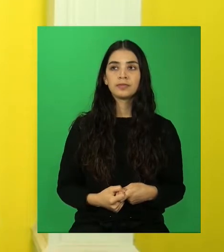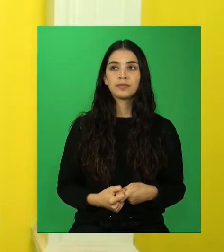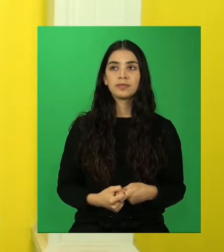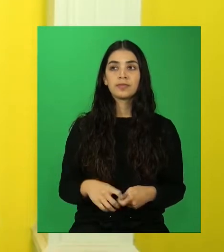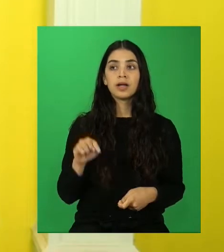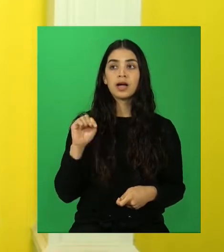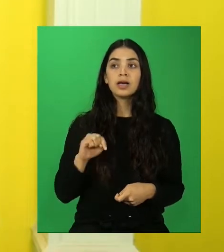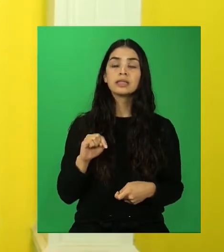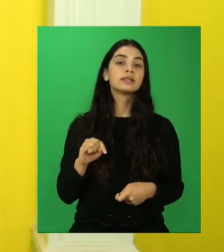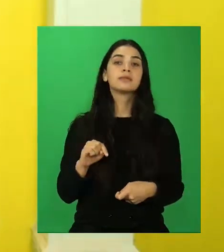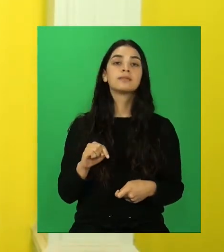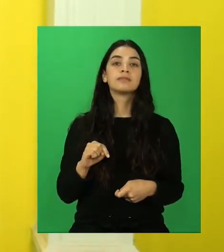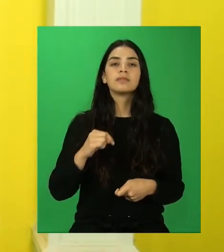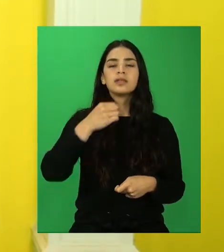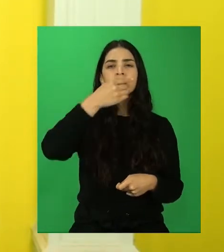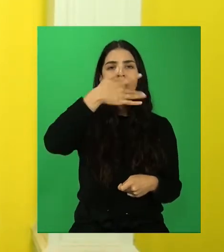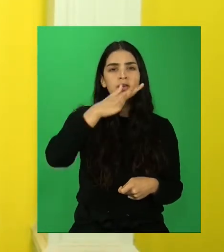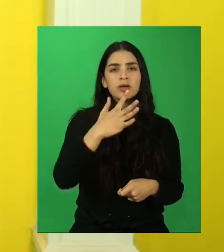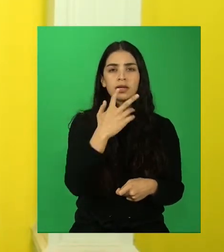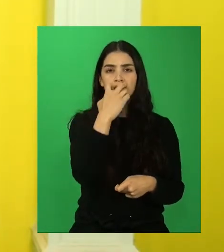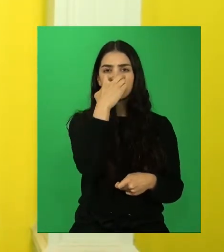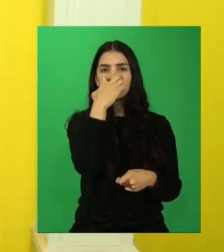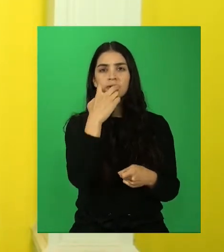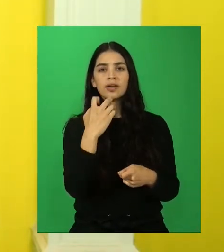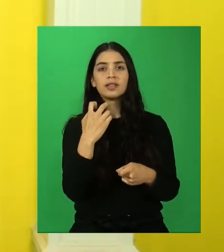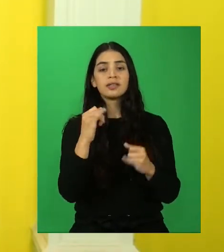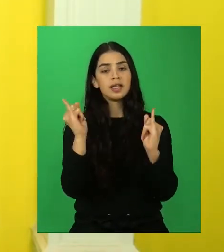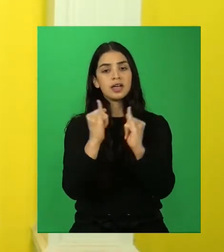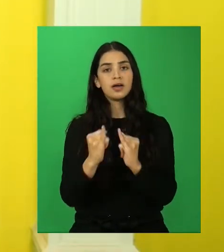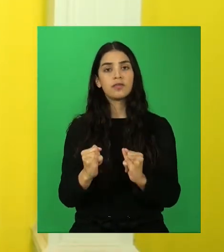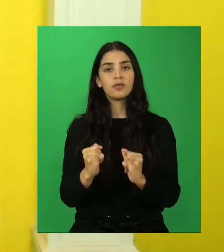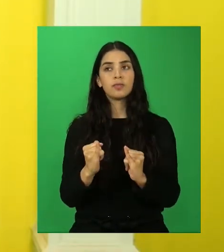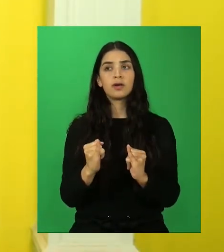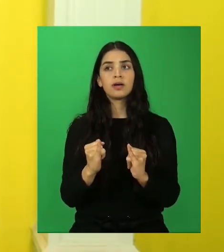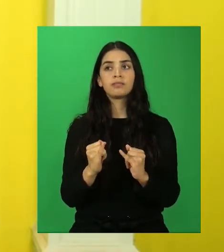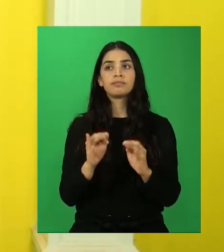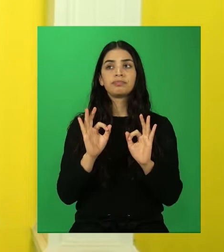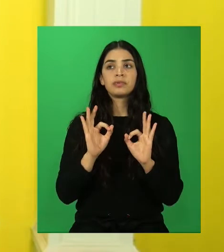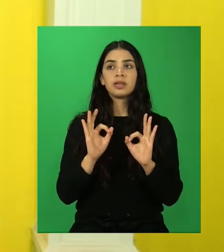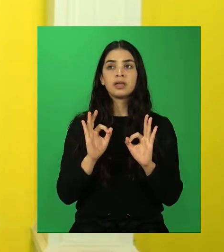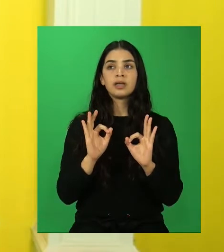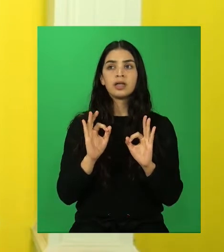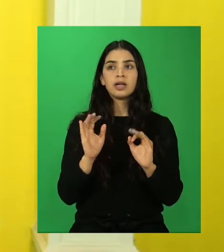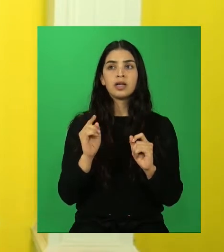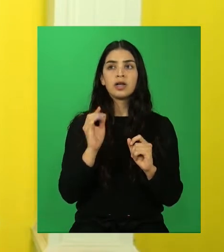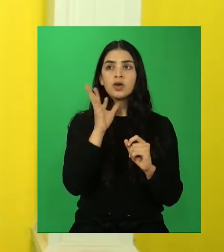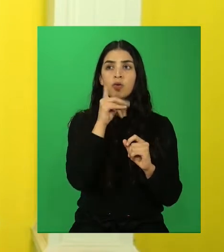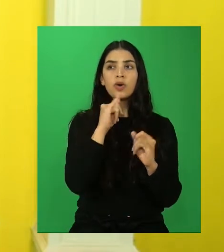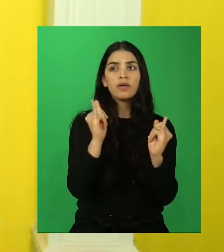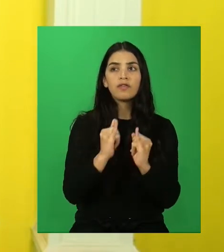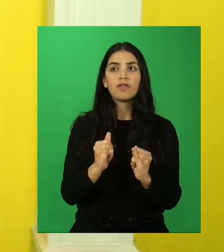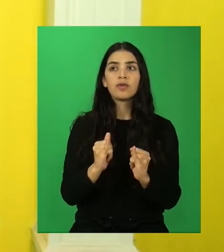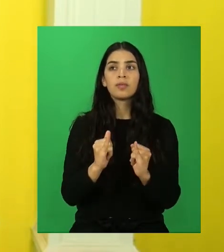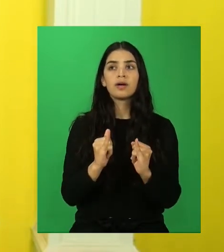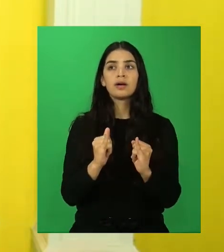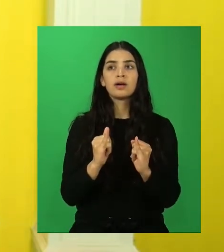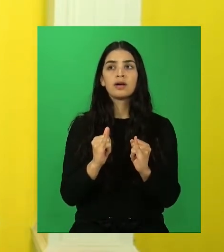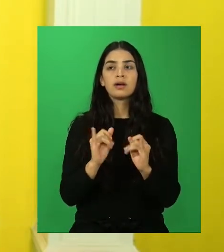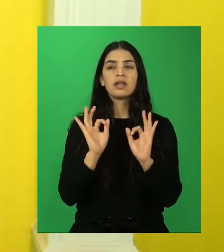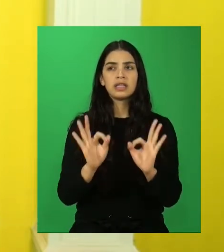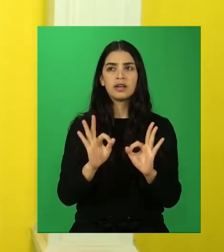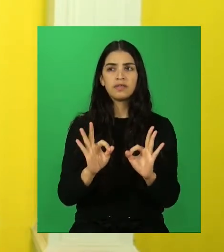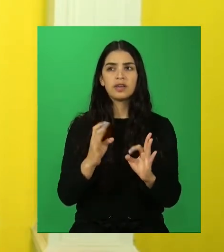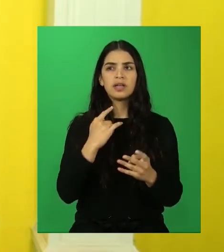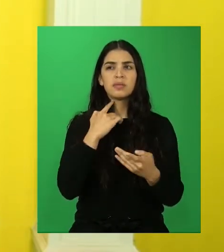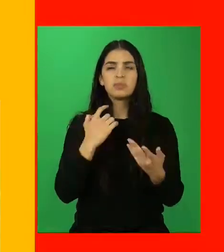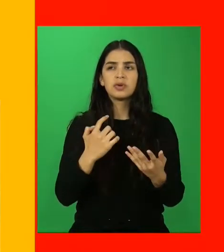Aquí los líquidos y los gases tienen una forma definida, ya que toman la forma del recipiente, del cual los contiene.